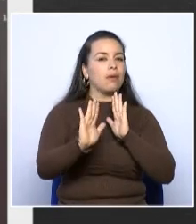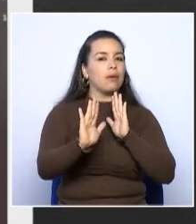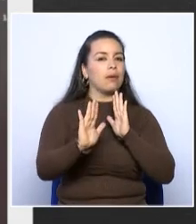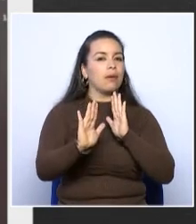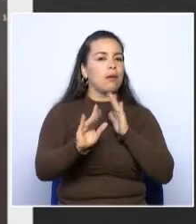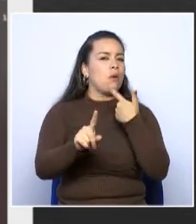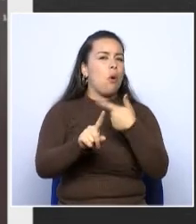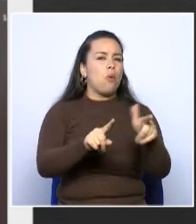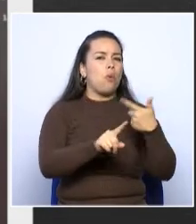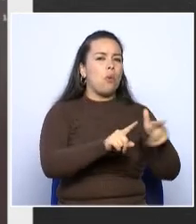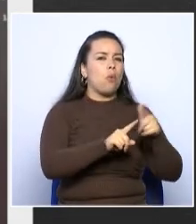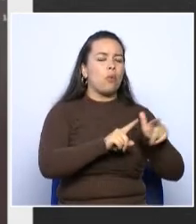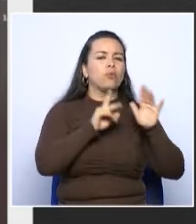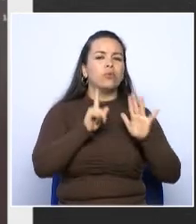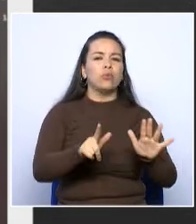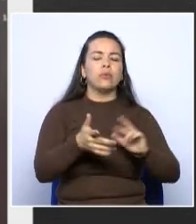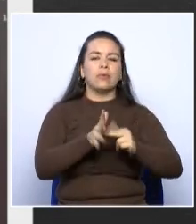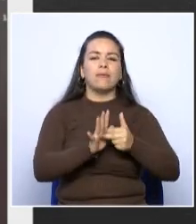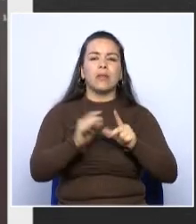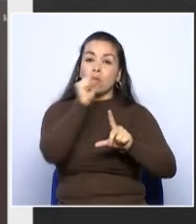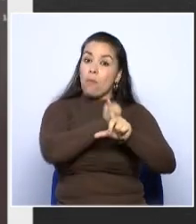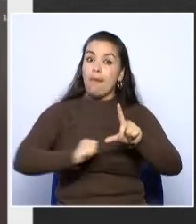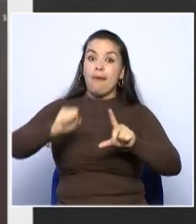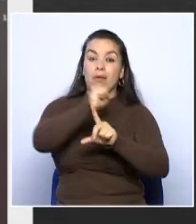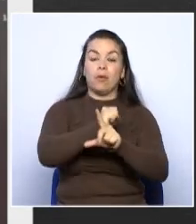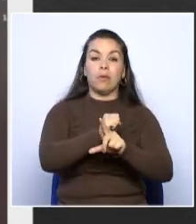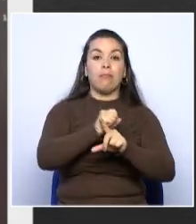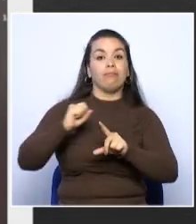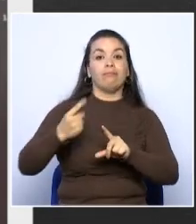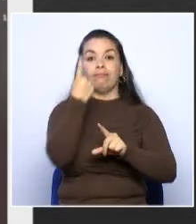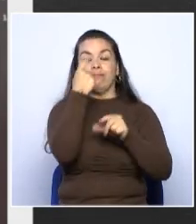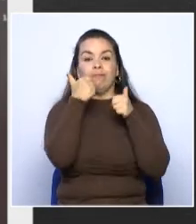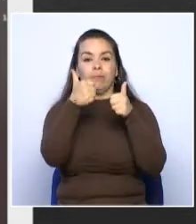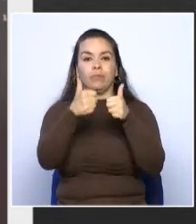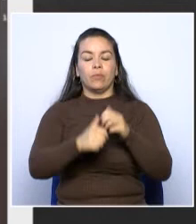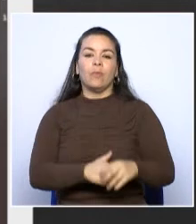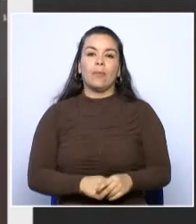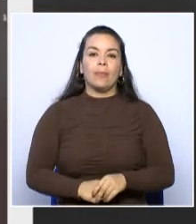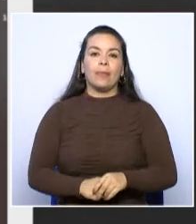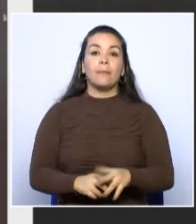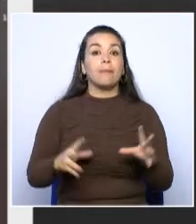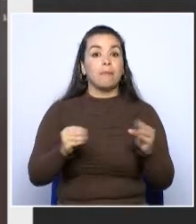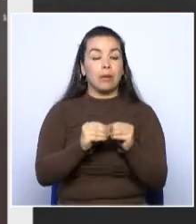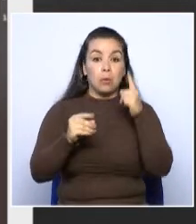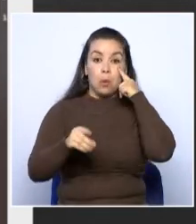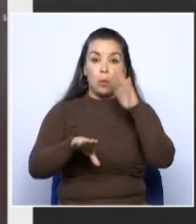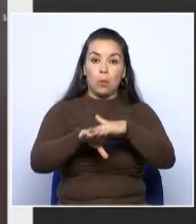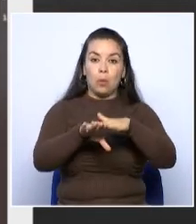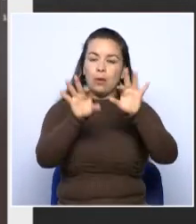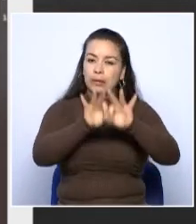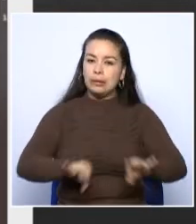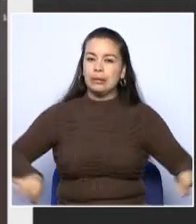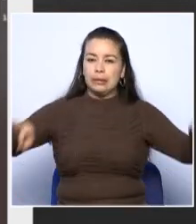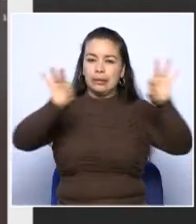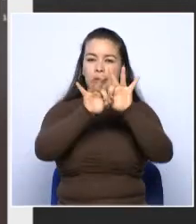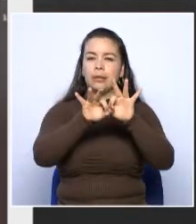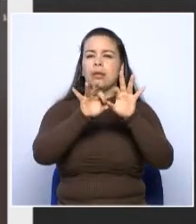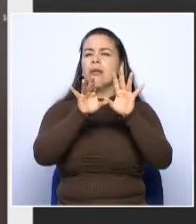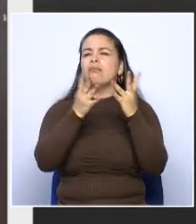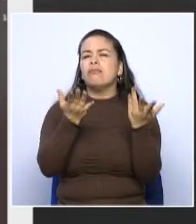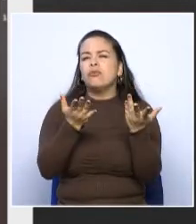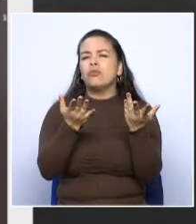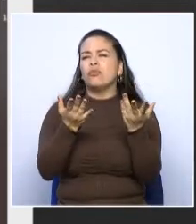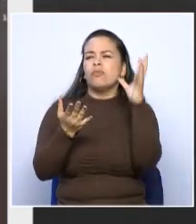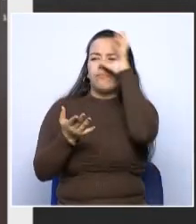todas estas patologías, es la ecografía como primera instancia. Dos cosas importantes: encontrar esa enfermedad